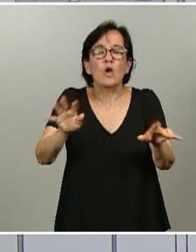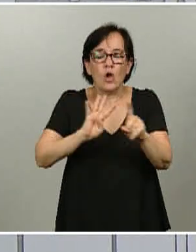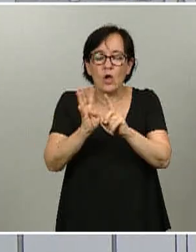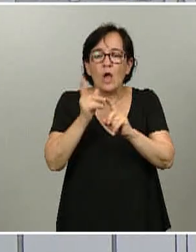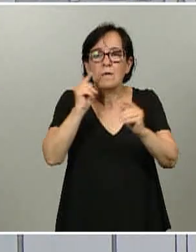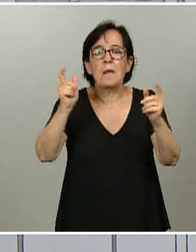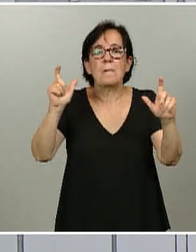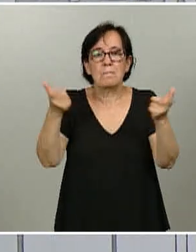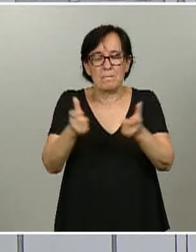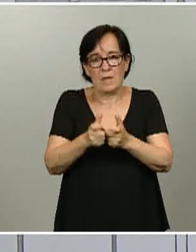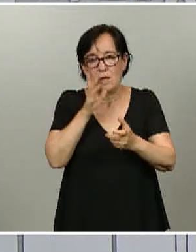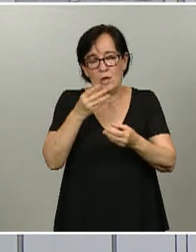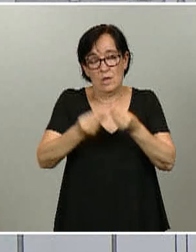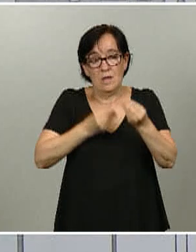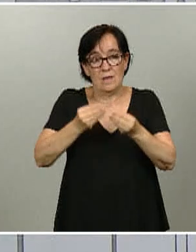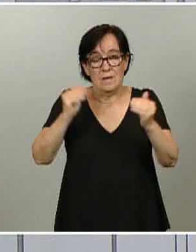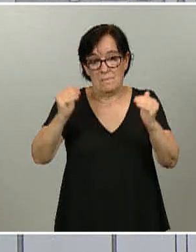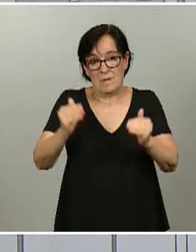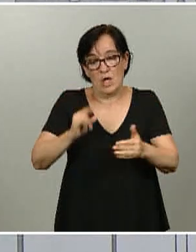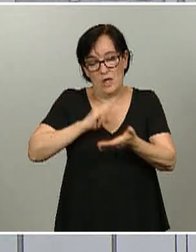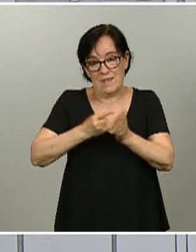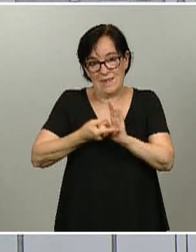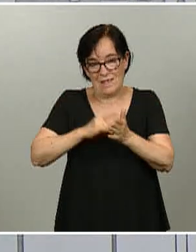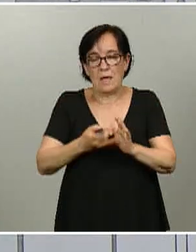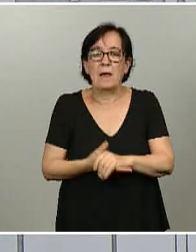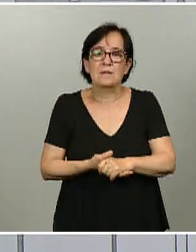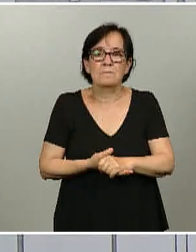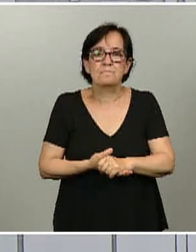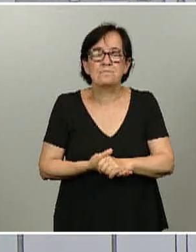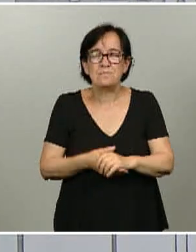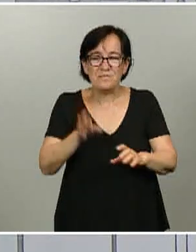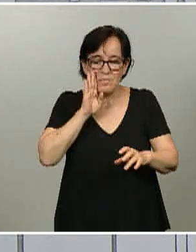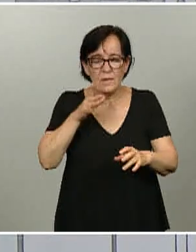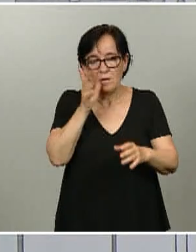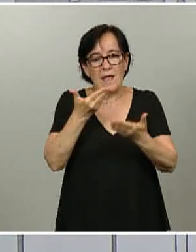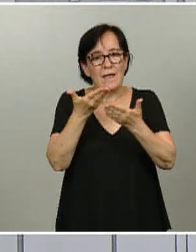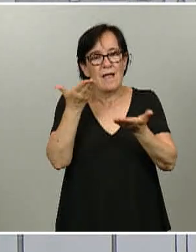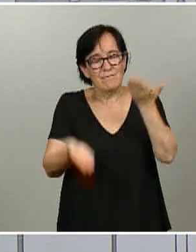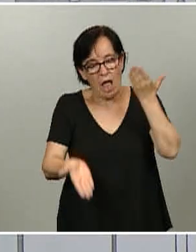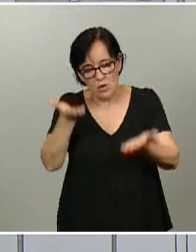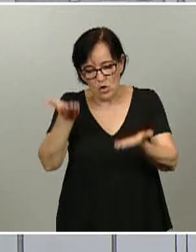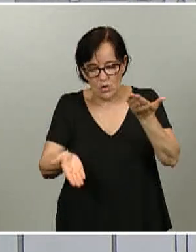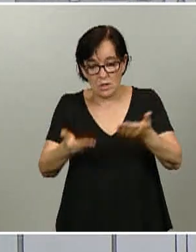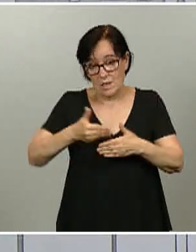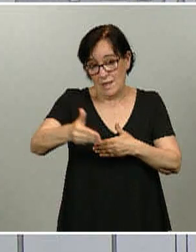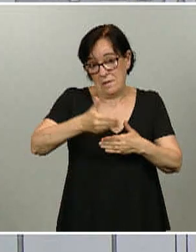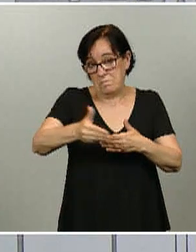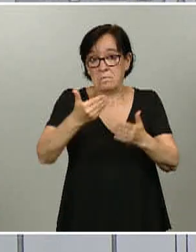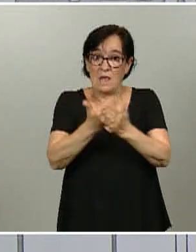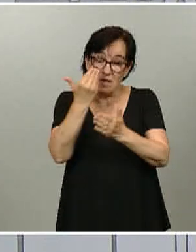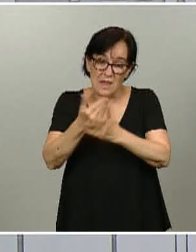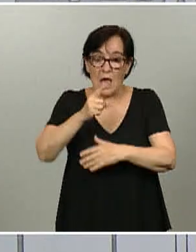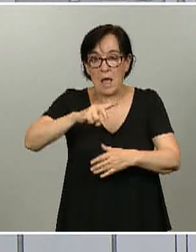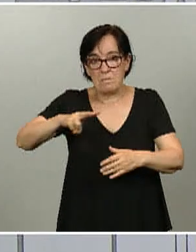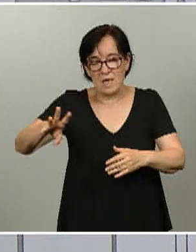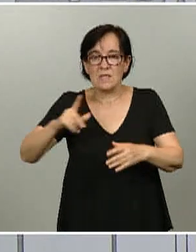sobre los sistemas. Ya les digo que estamos valorándolo y es posible que en los próximos días, meses, cambie la recomendación a